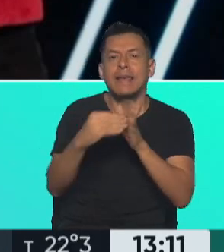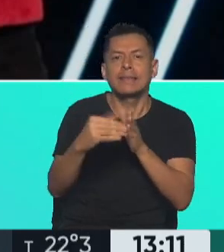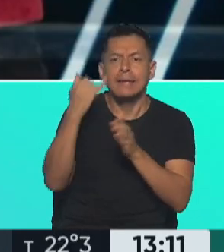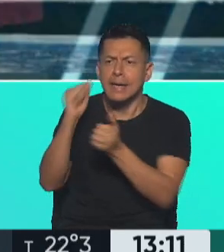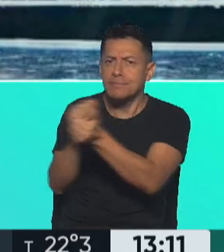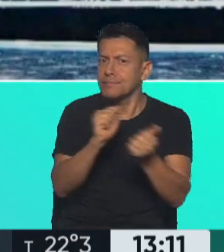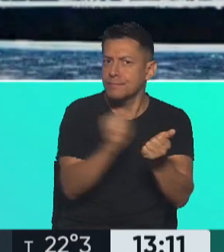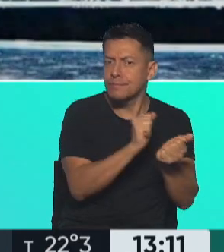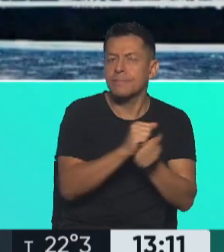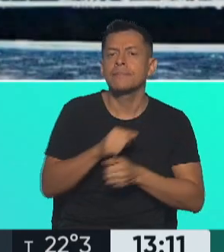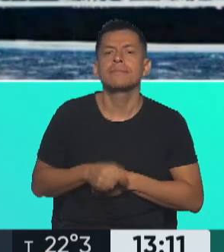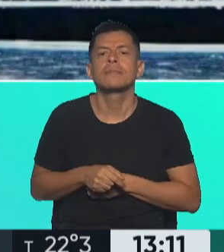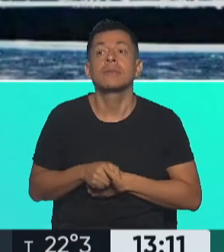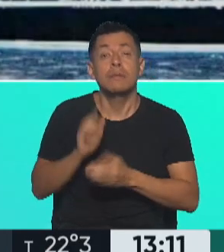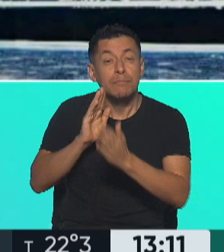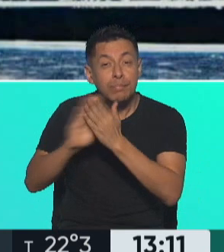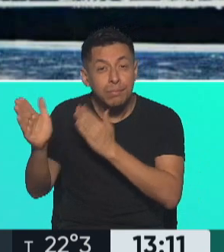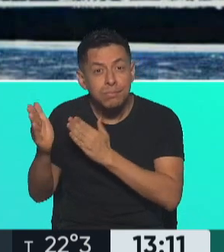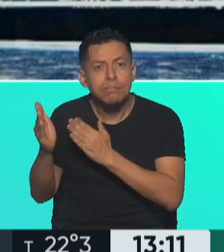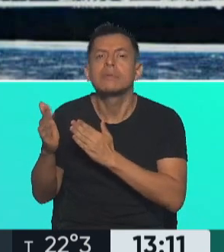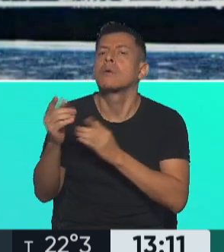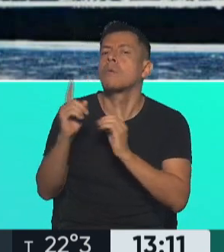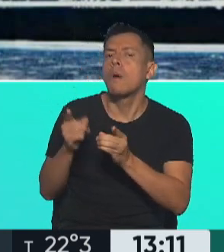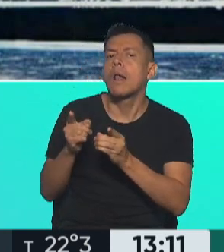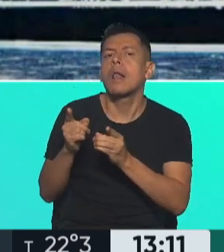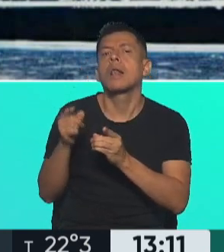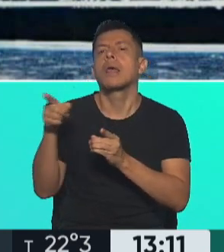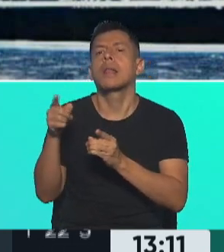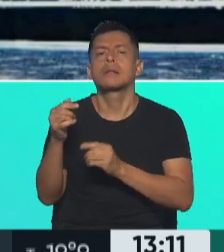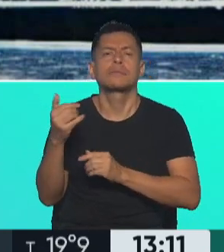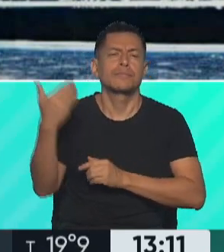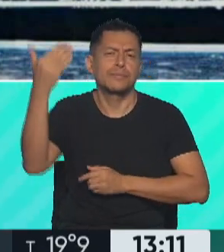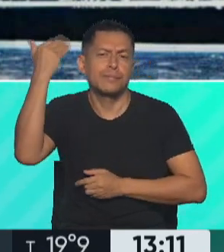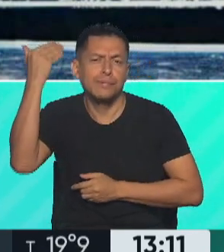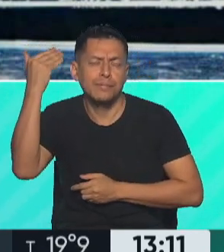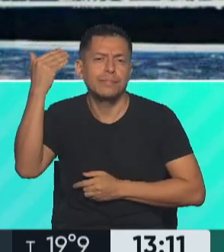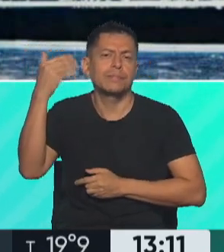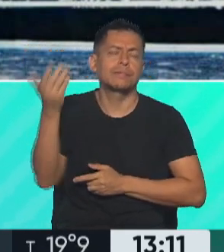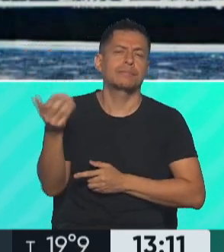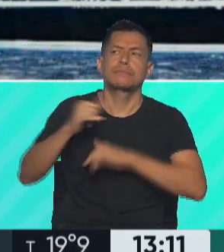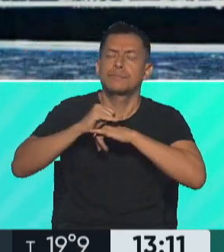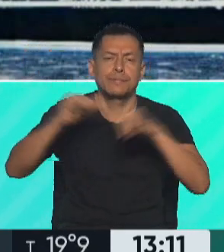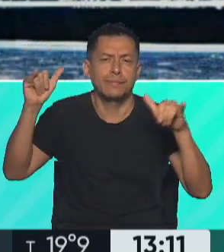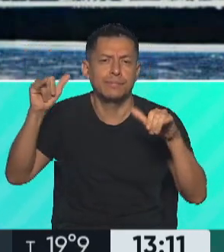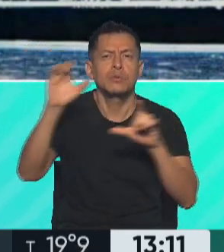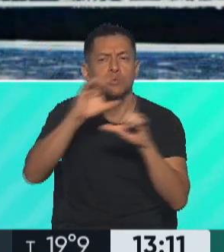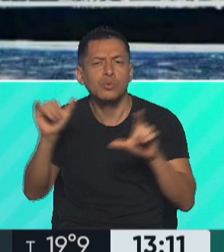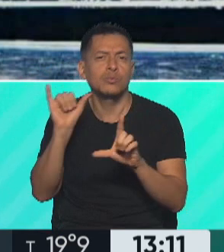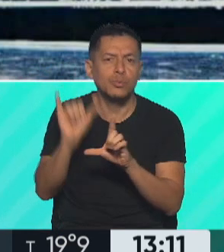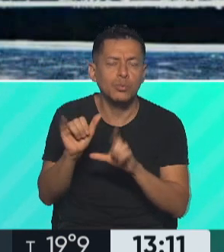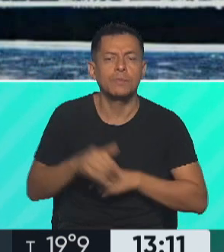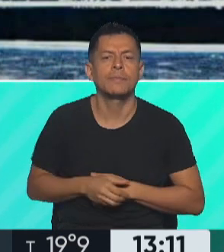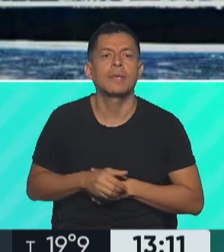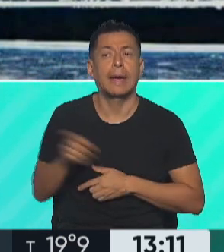rejas. Pese a encontrarse prófugo, Cosi Torto no dejó de dar reportajes y realizar transmisiones a través de su YouTube. Allí